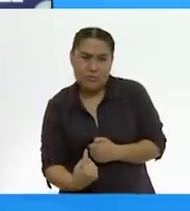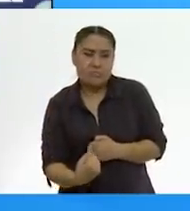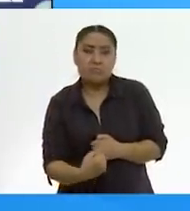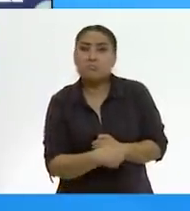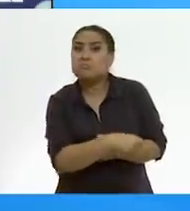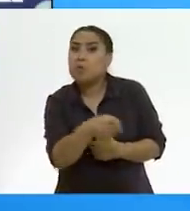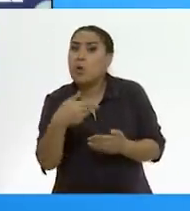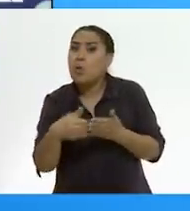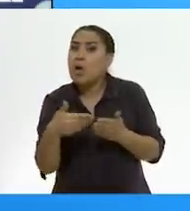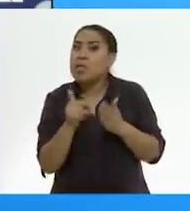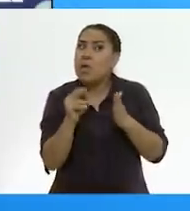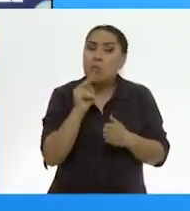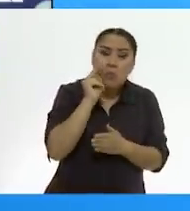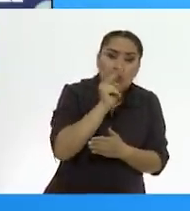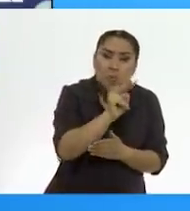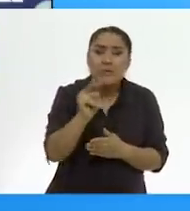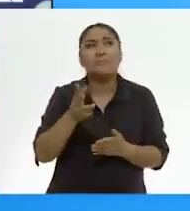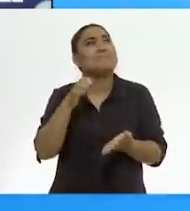dice. Por ejemplo,